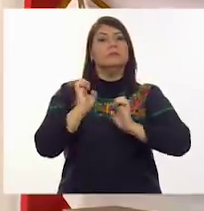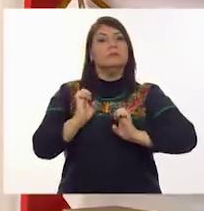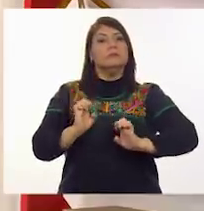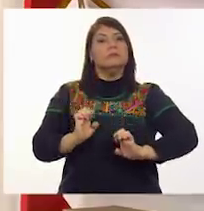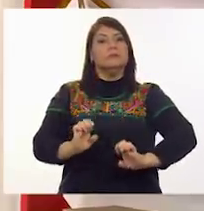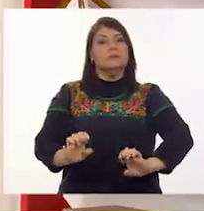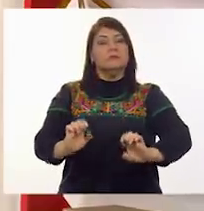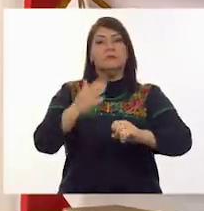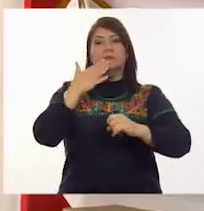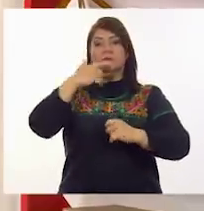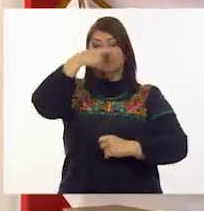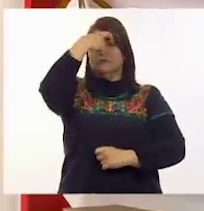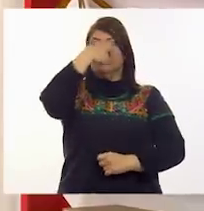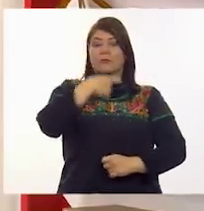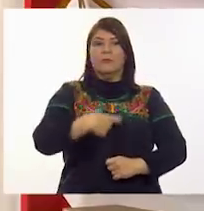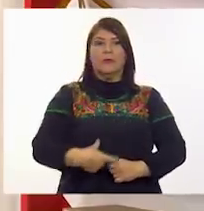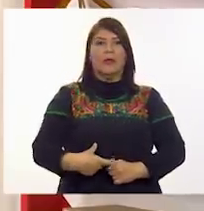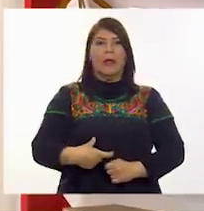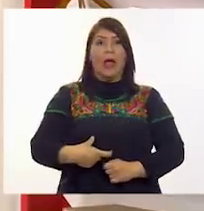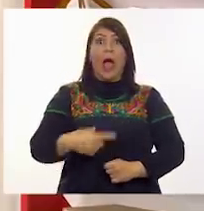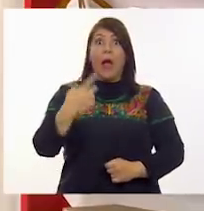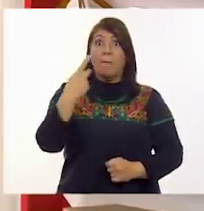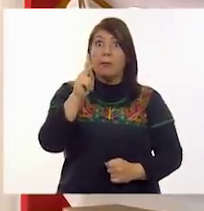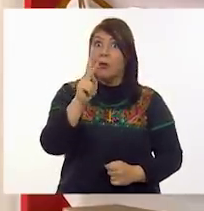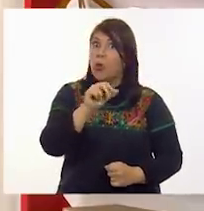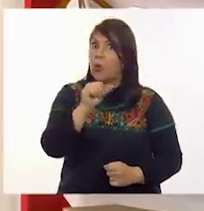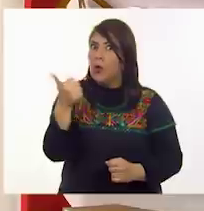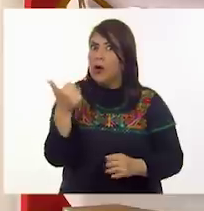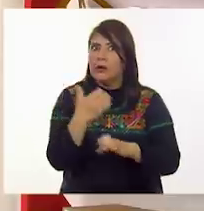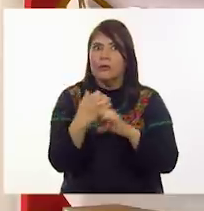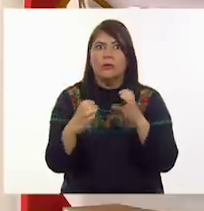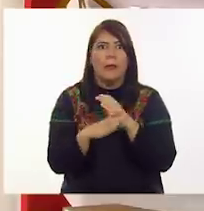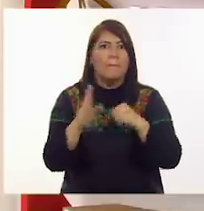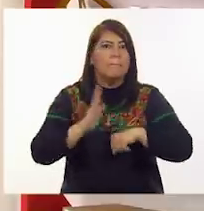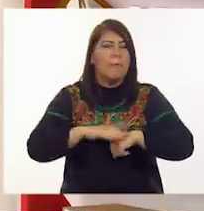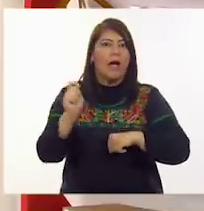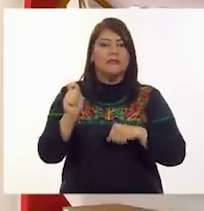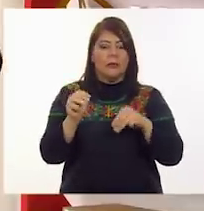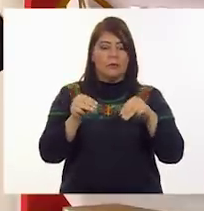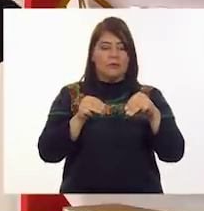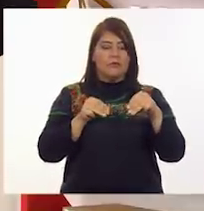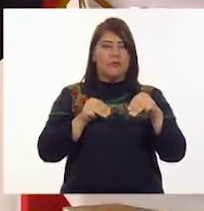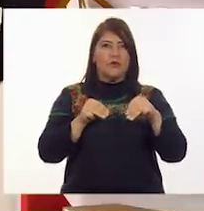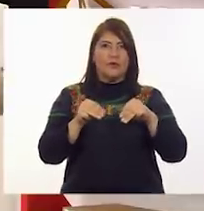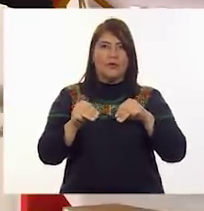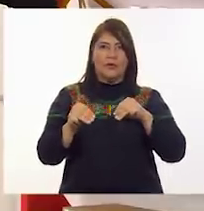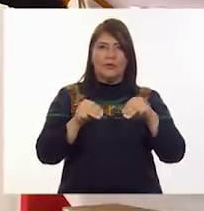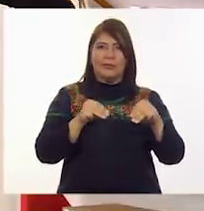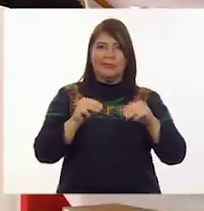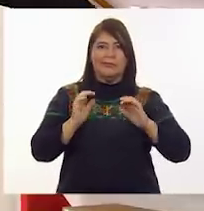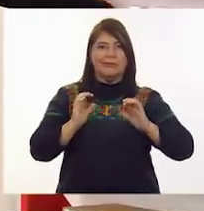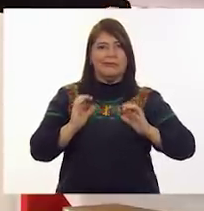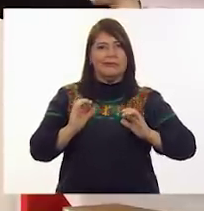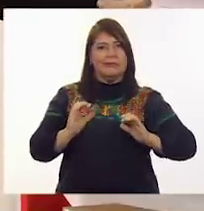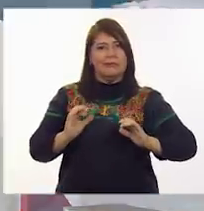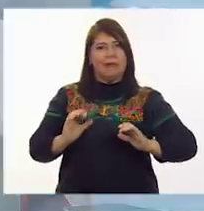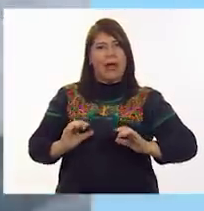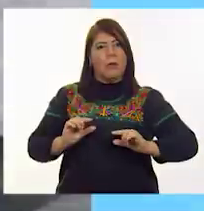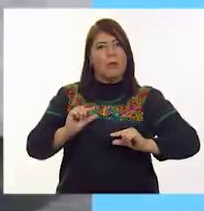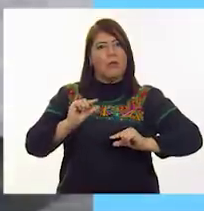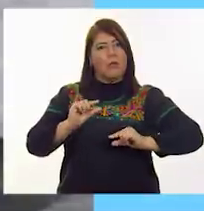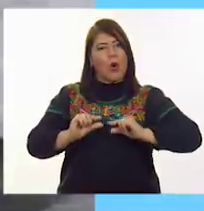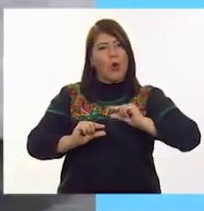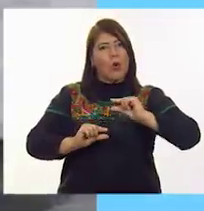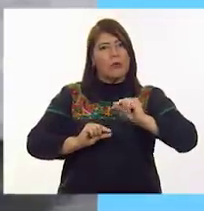elegante, con buena postura. Pero algo más, unos movimientos que cada vez iban